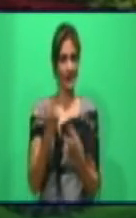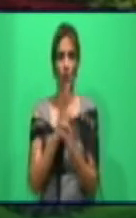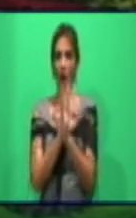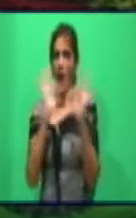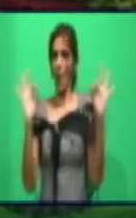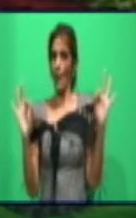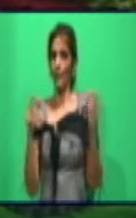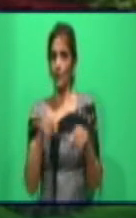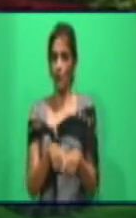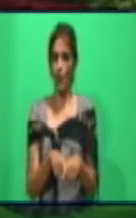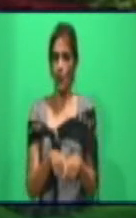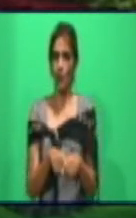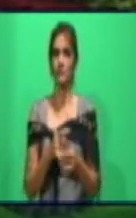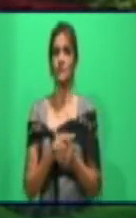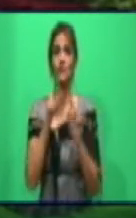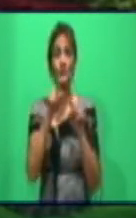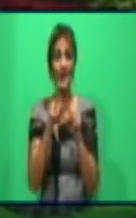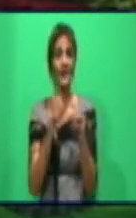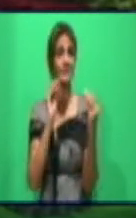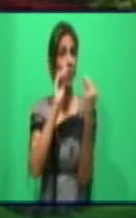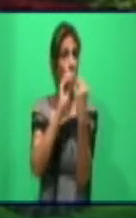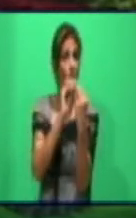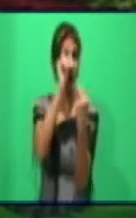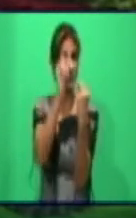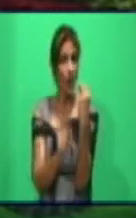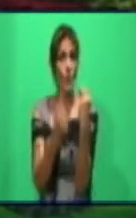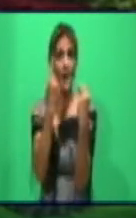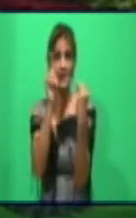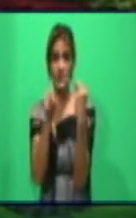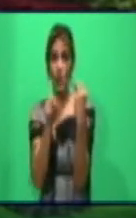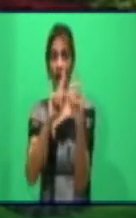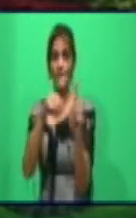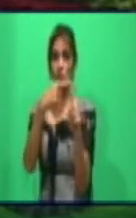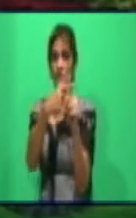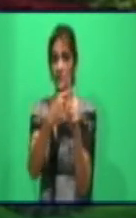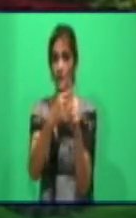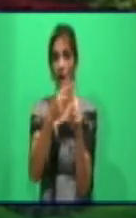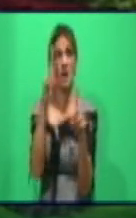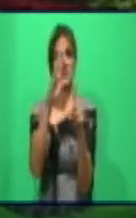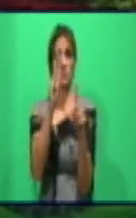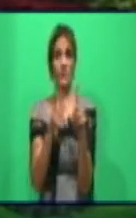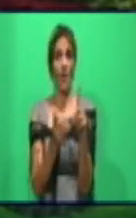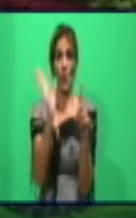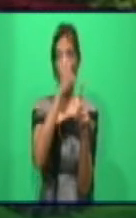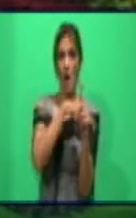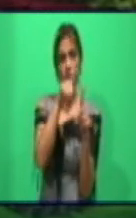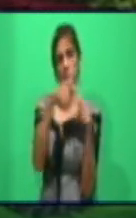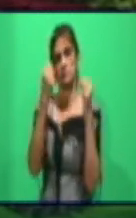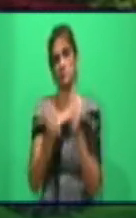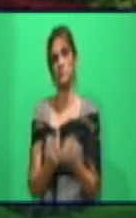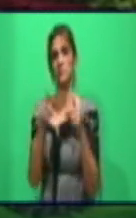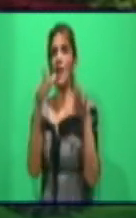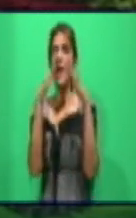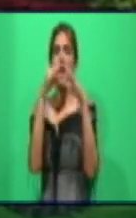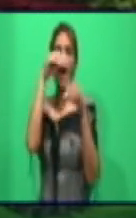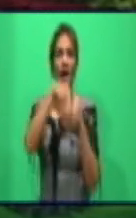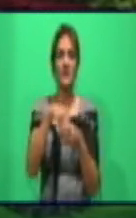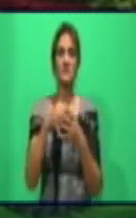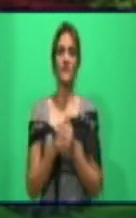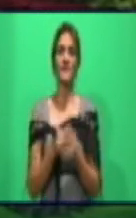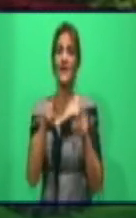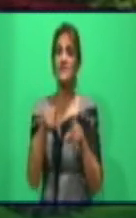usted contacto no está el resultado de su psr hay que aislarlo y así es como único se va a ganar